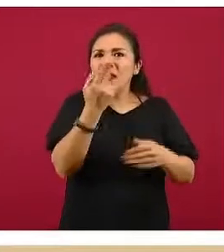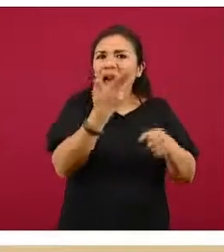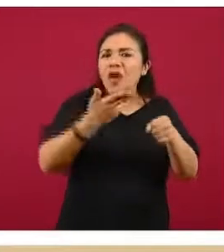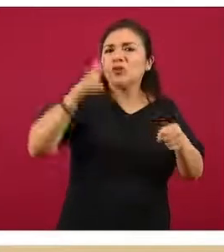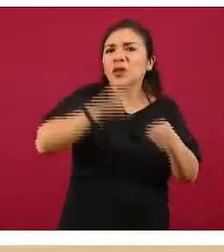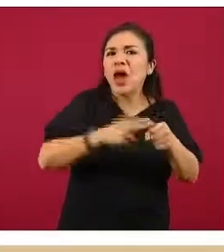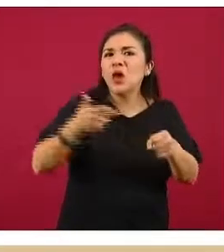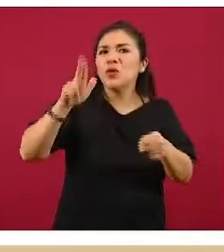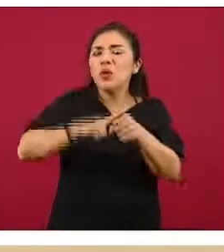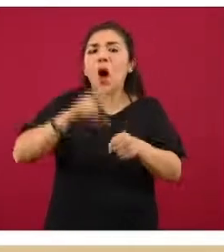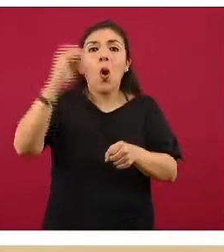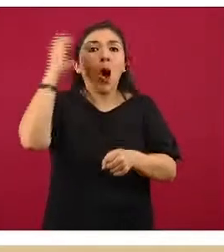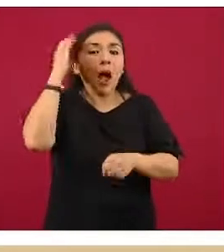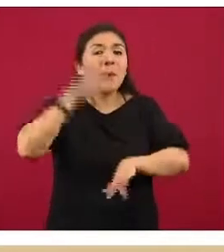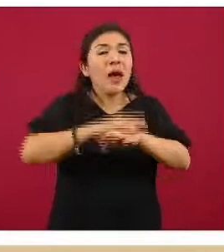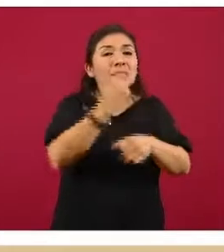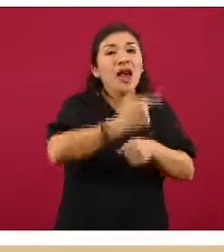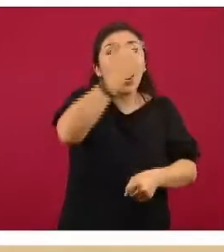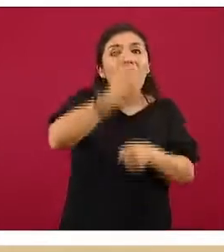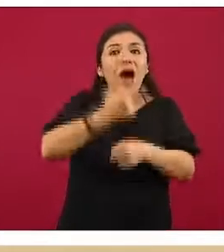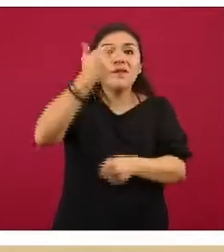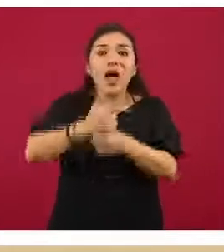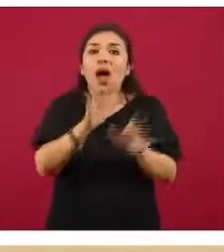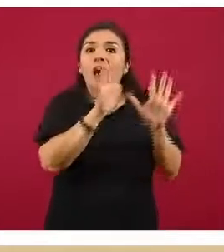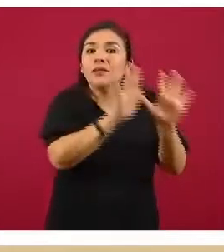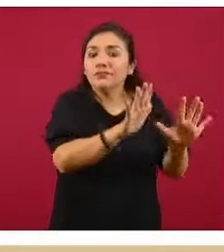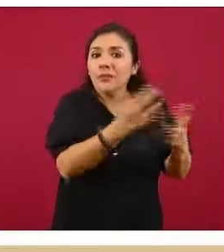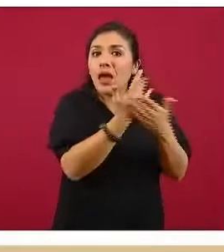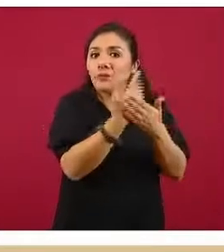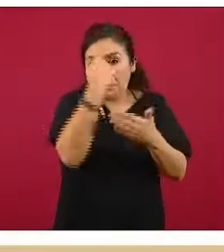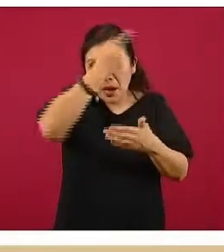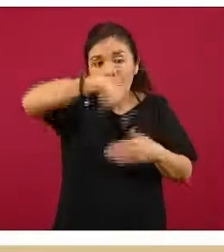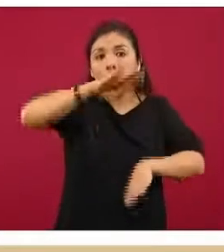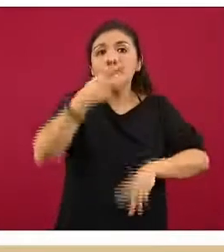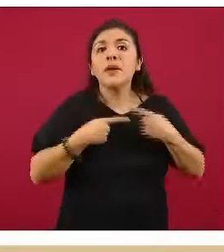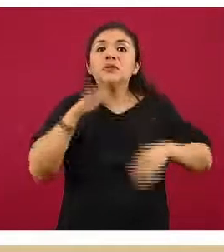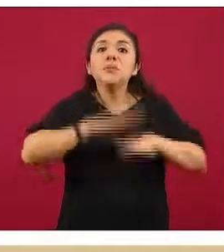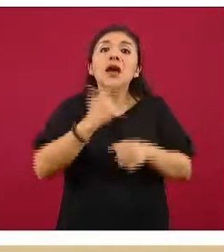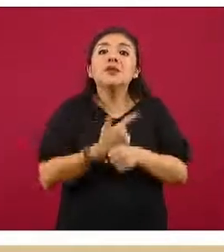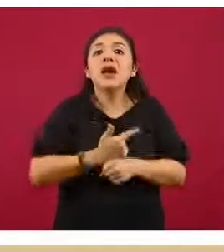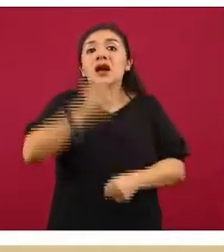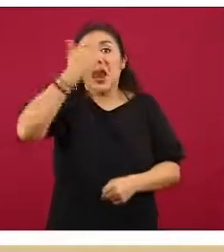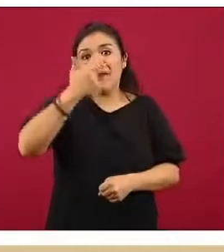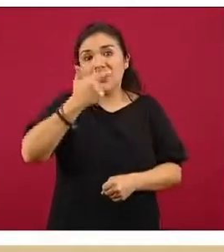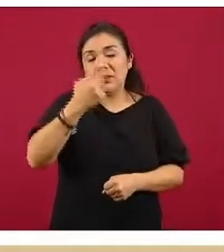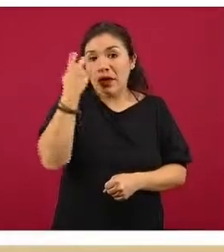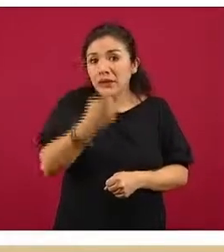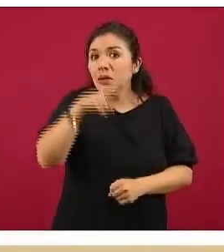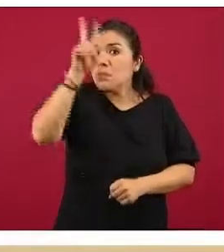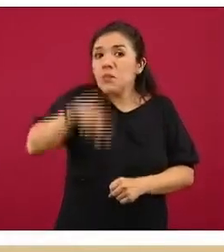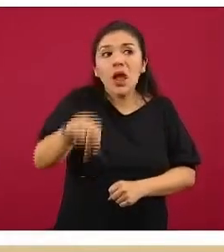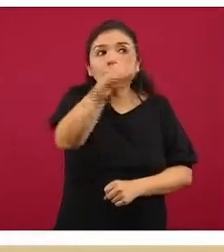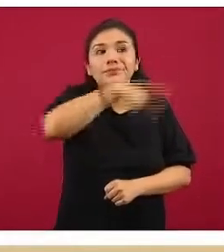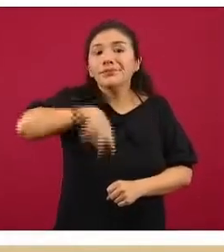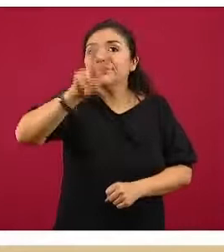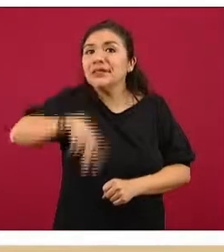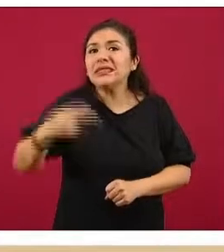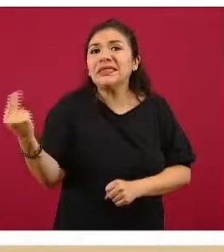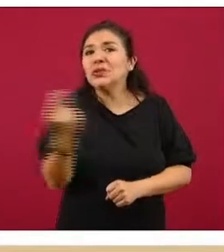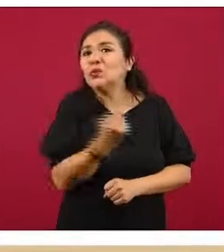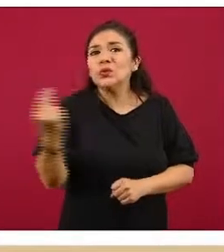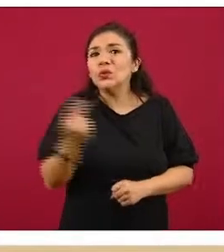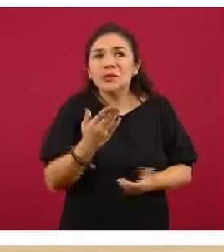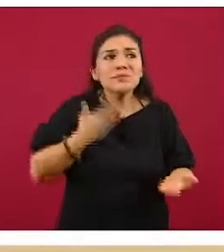para los enfermos que son graves o que están presentando estas complicaciones que estamos revisando aquí y que realmente se trata de una